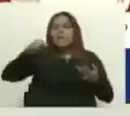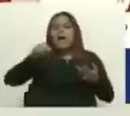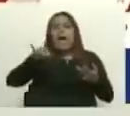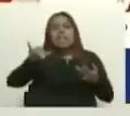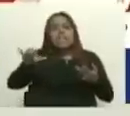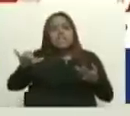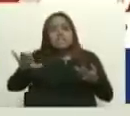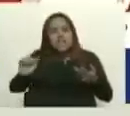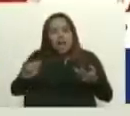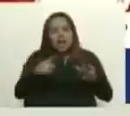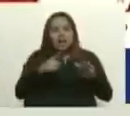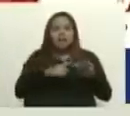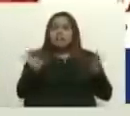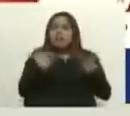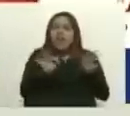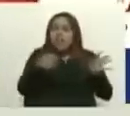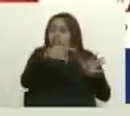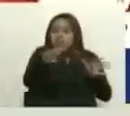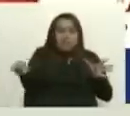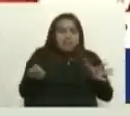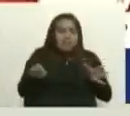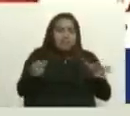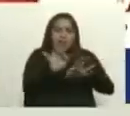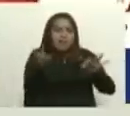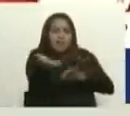ni ninguno de ellos.